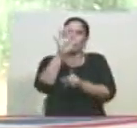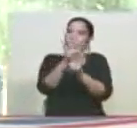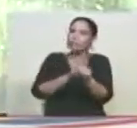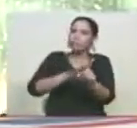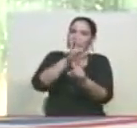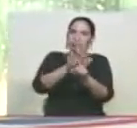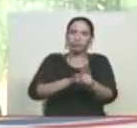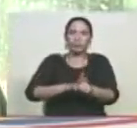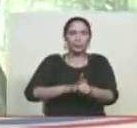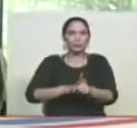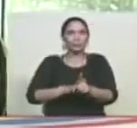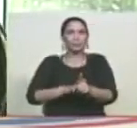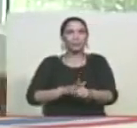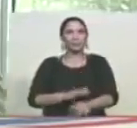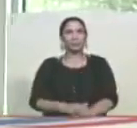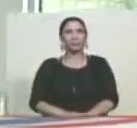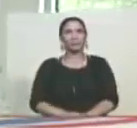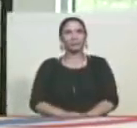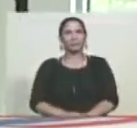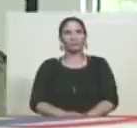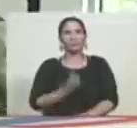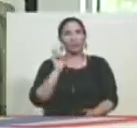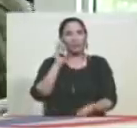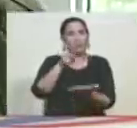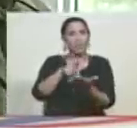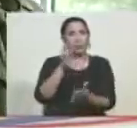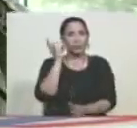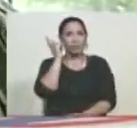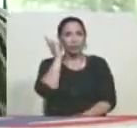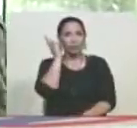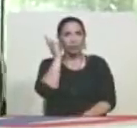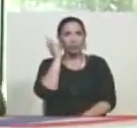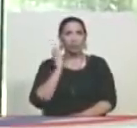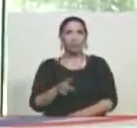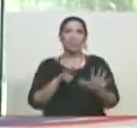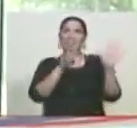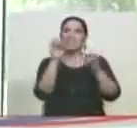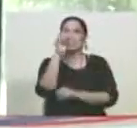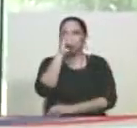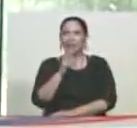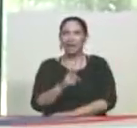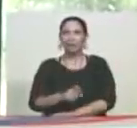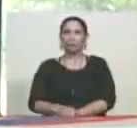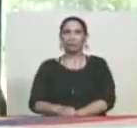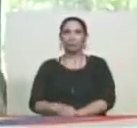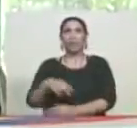puro. Ahí vino una señora de 70 años, camarada, que viene caminando desde